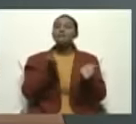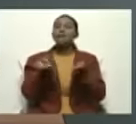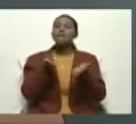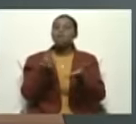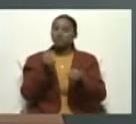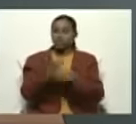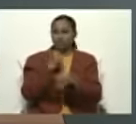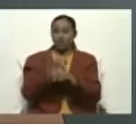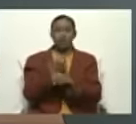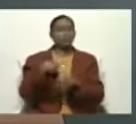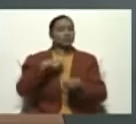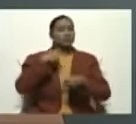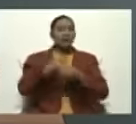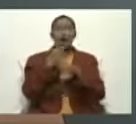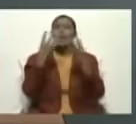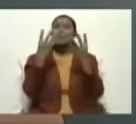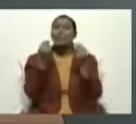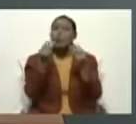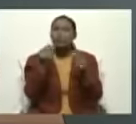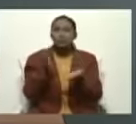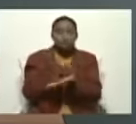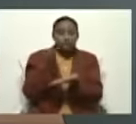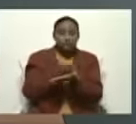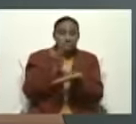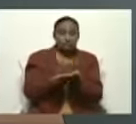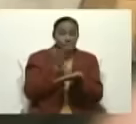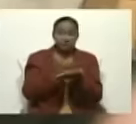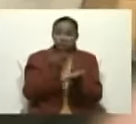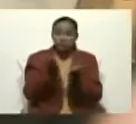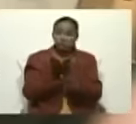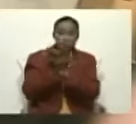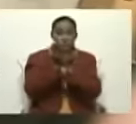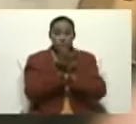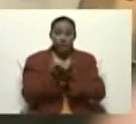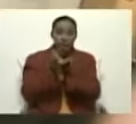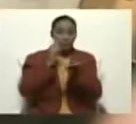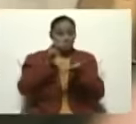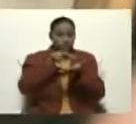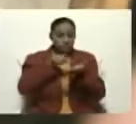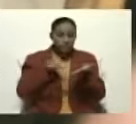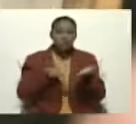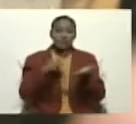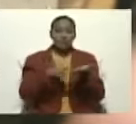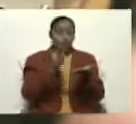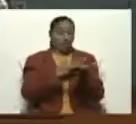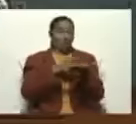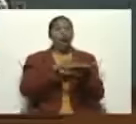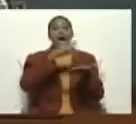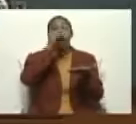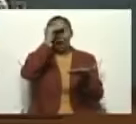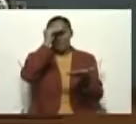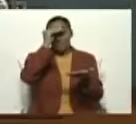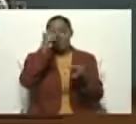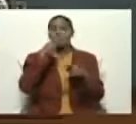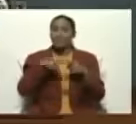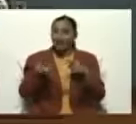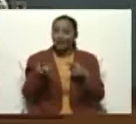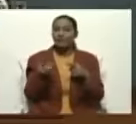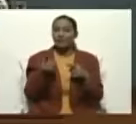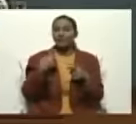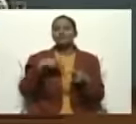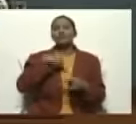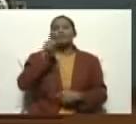muchos documentos, pero detrás de los documentos, detrás de los procesos o en los procesos, lo que hay